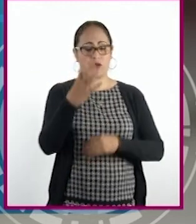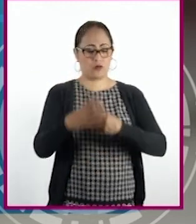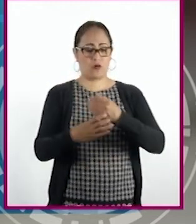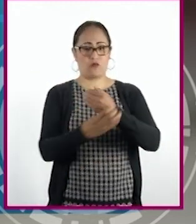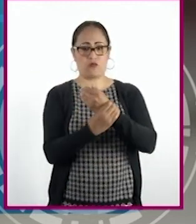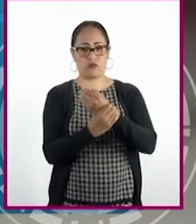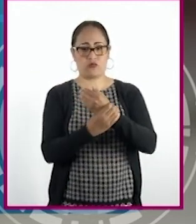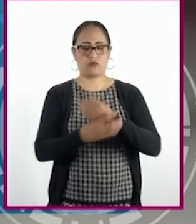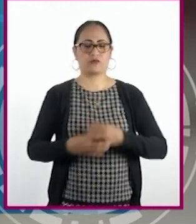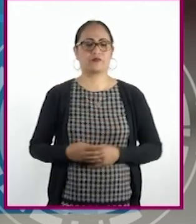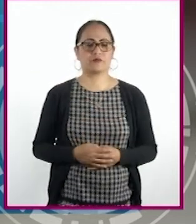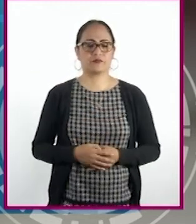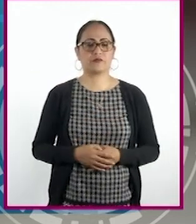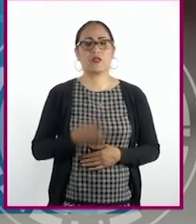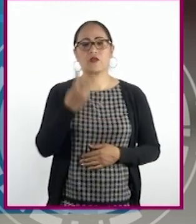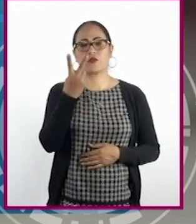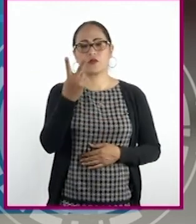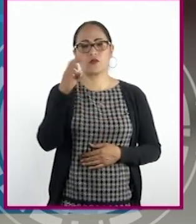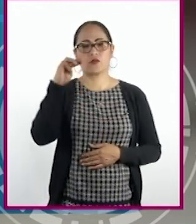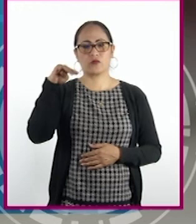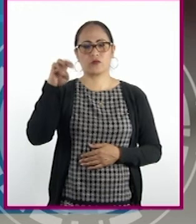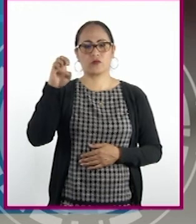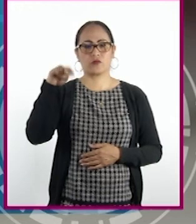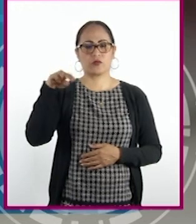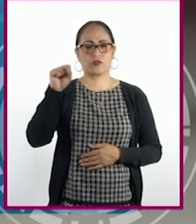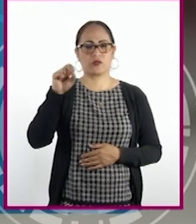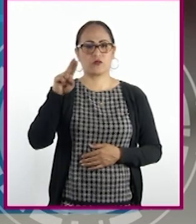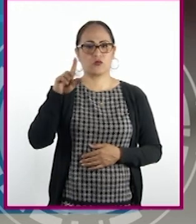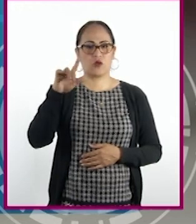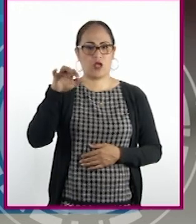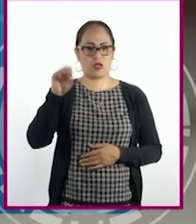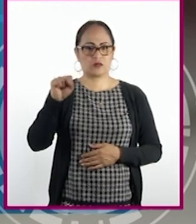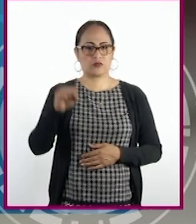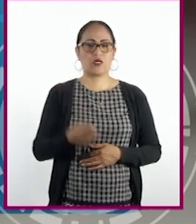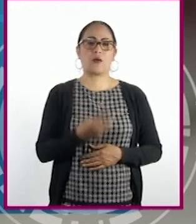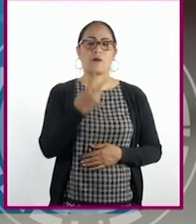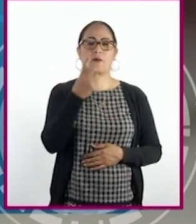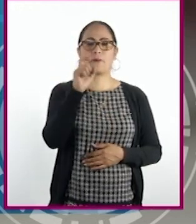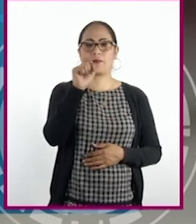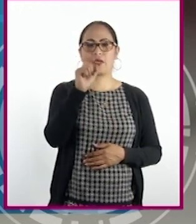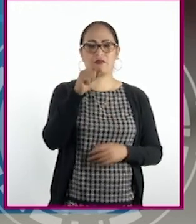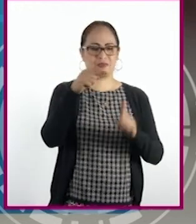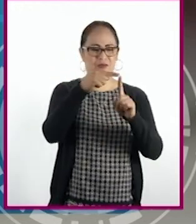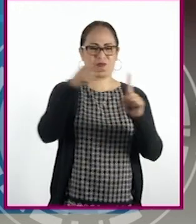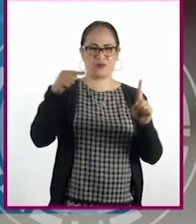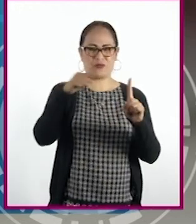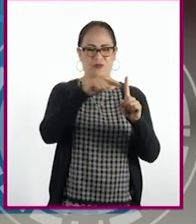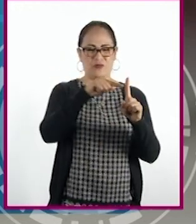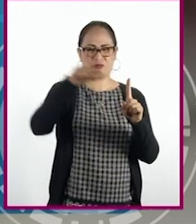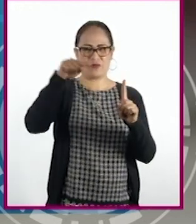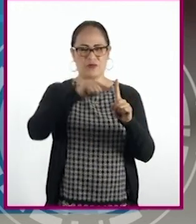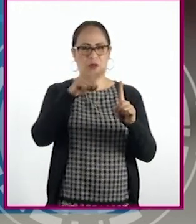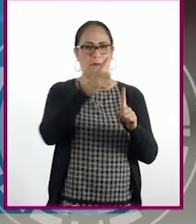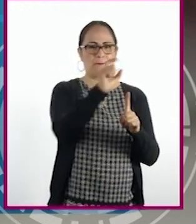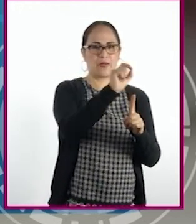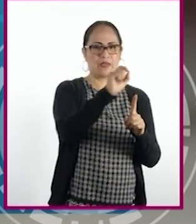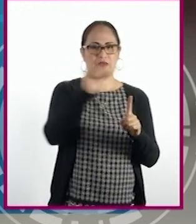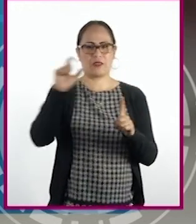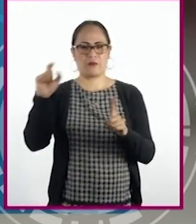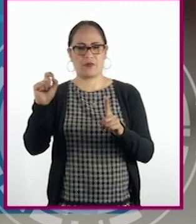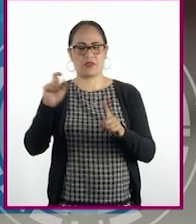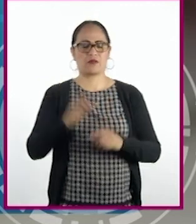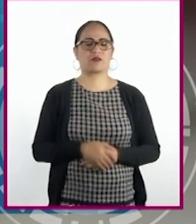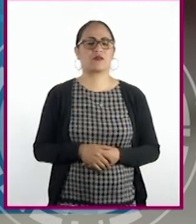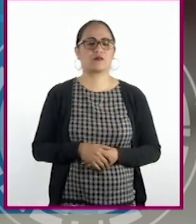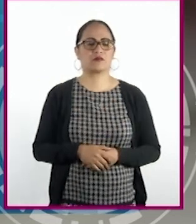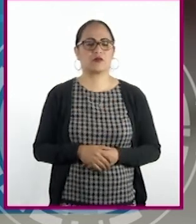1 pulgada, dos ménsulas para repisa de 20 centímetros por 20 centímetros, un tubo